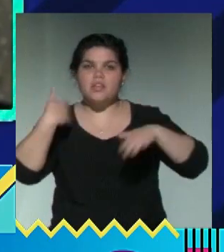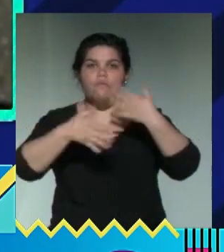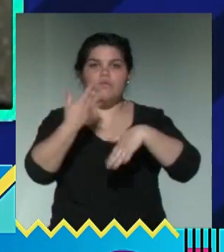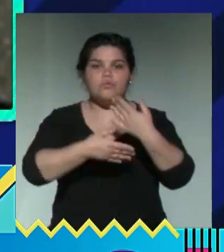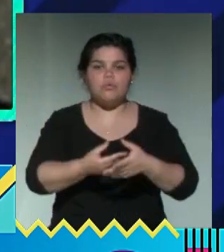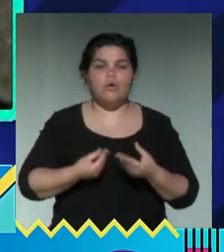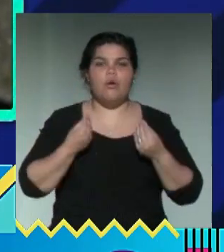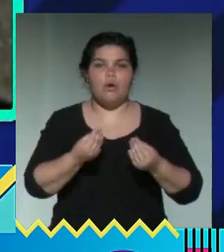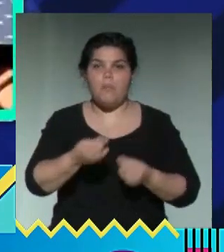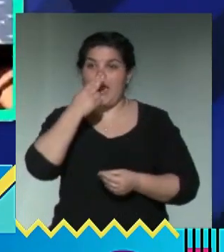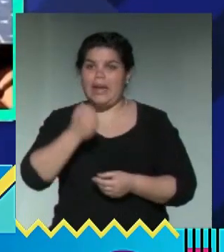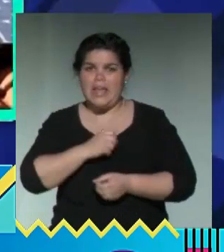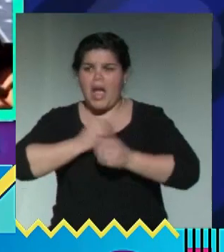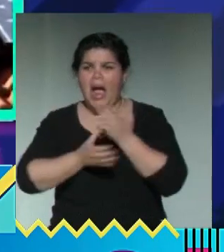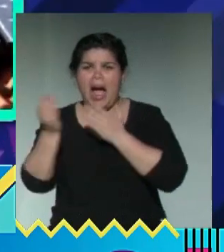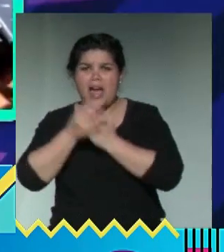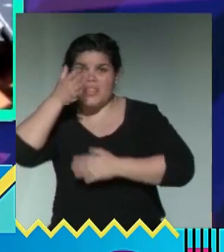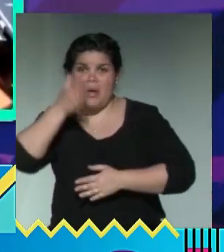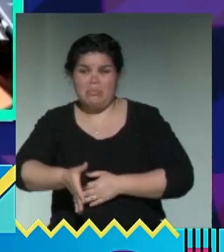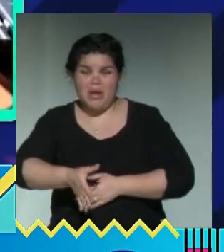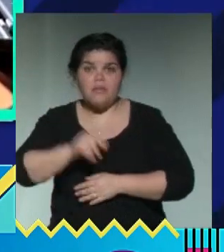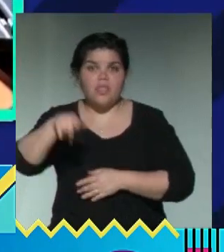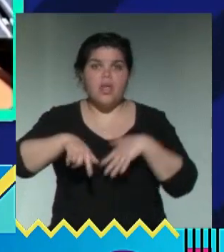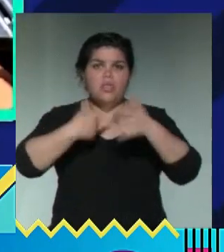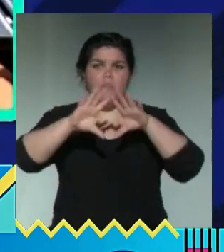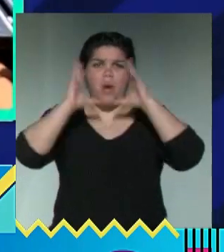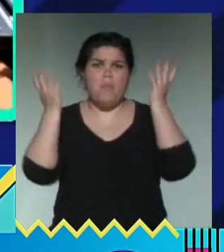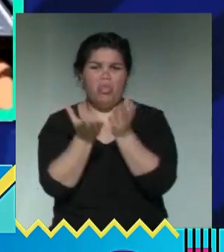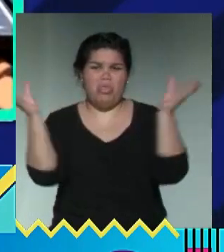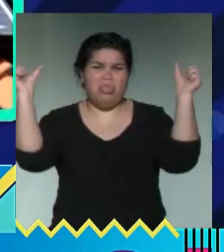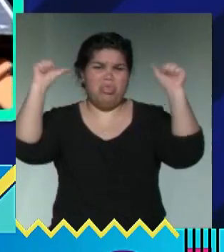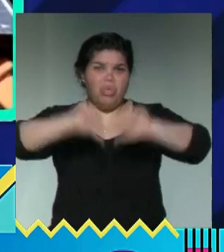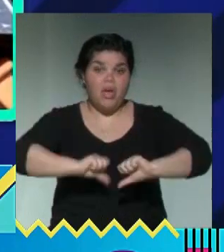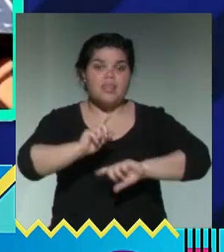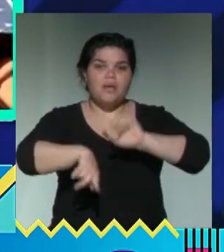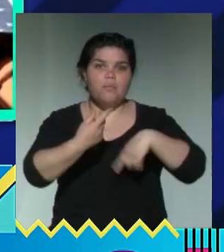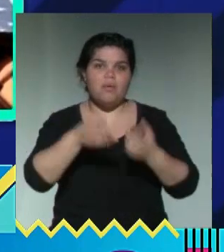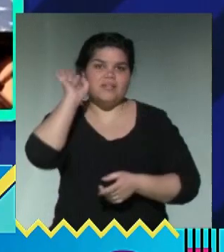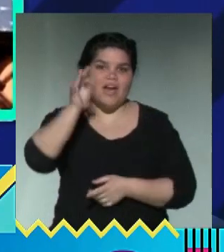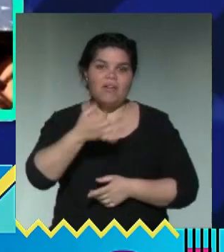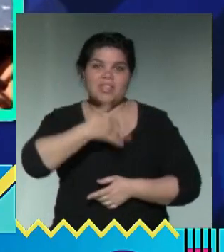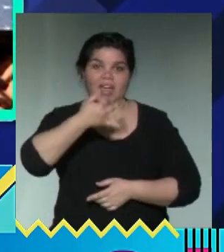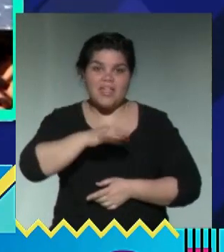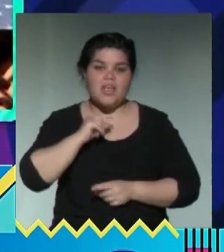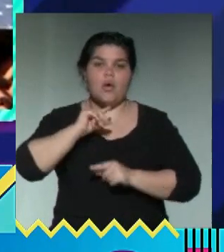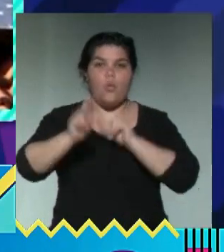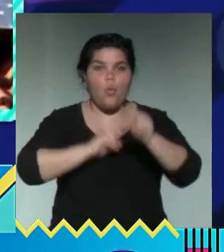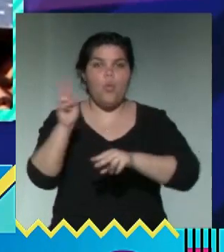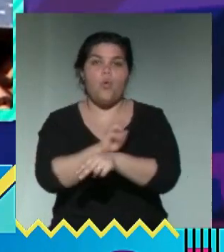uso inadecuado de la energía, es otra tecnología que con seguridad se va a ir imponiendo. Así que yo te diría que en los próximos